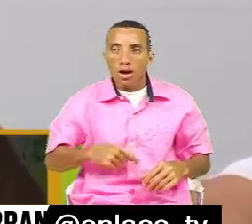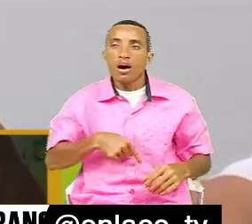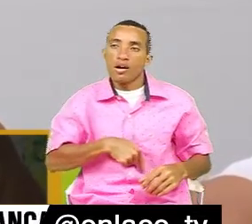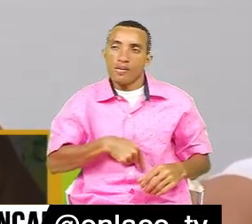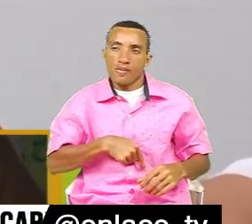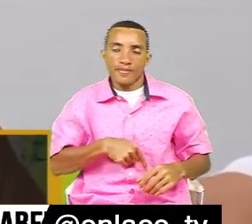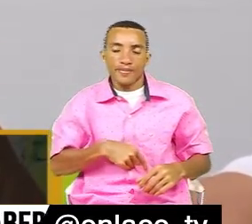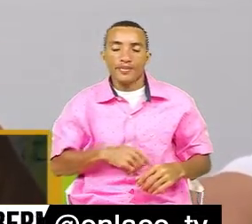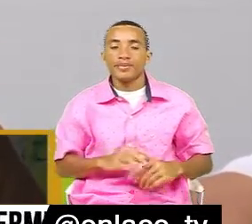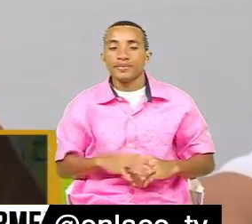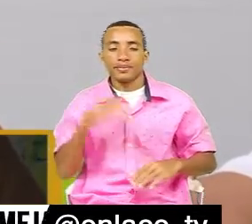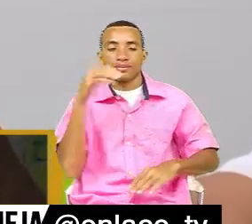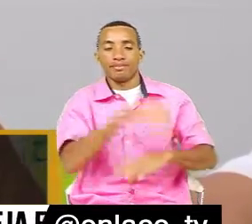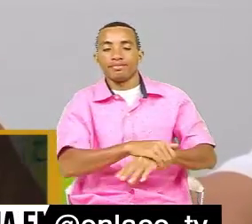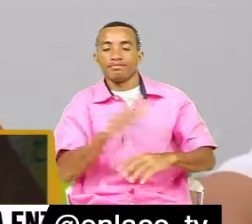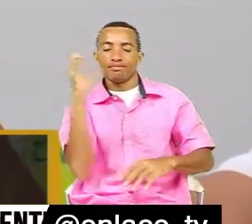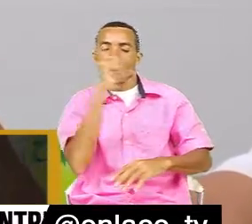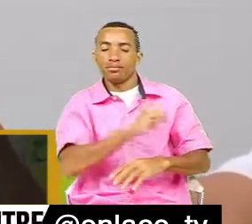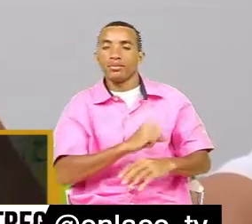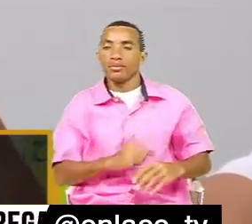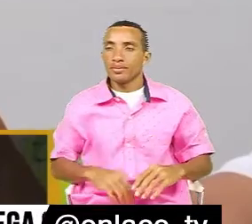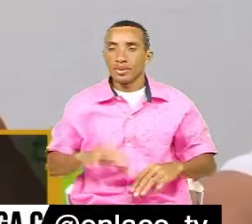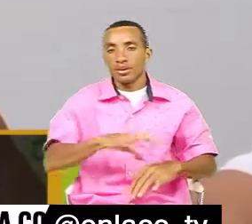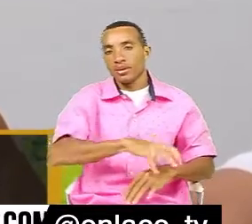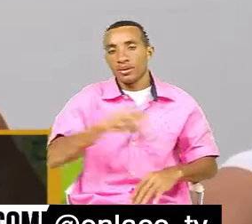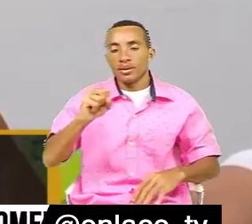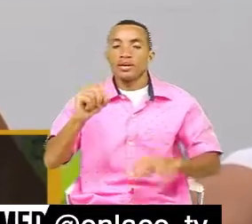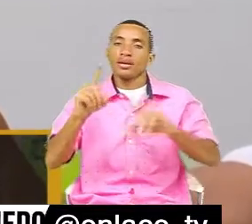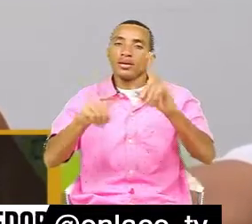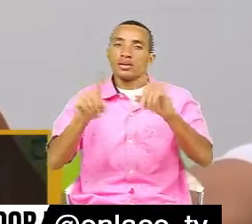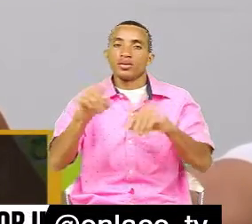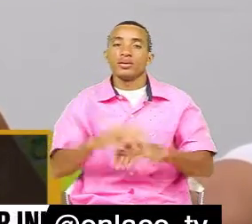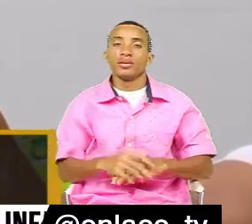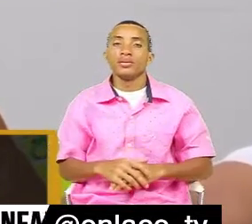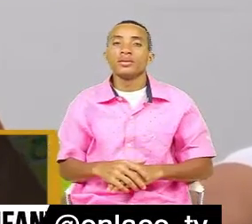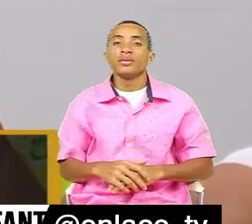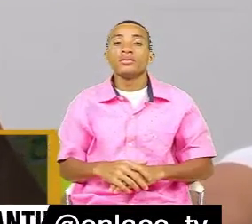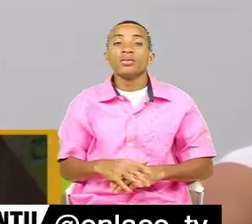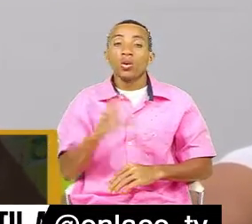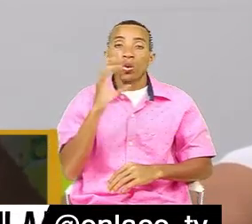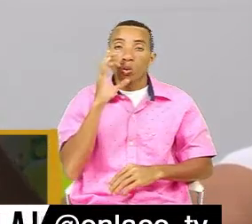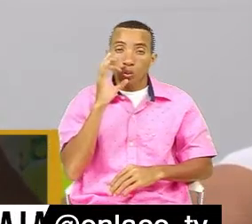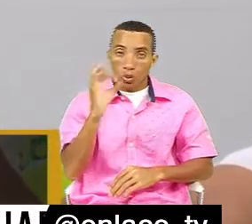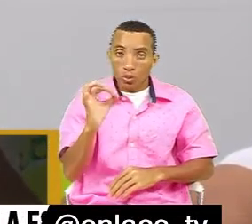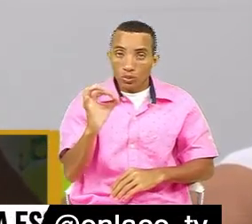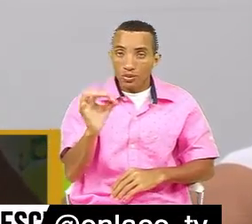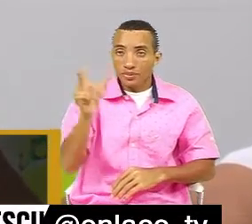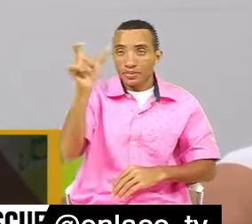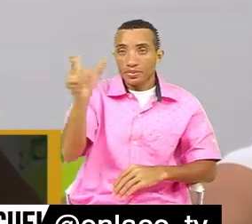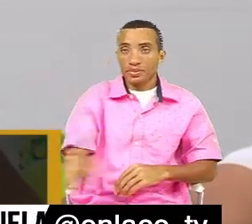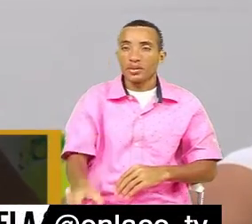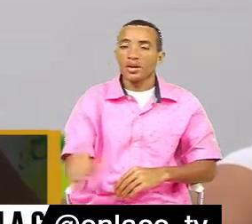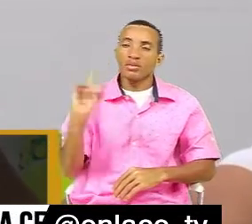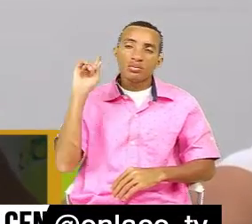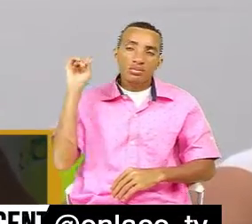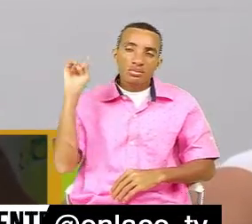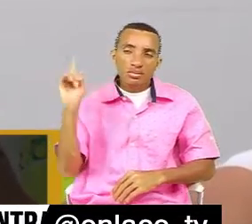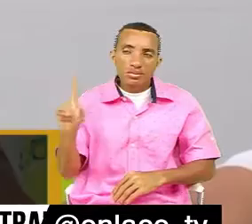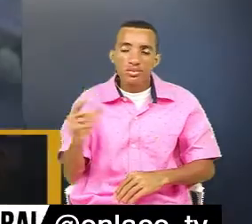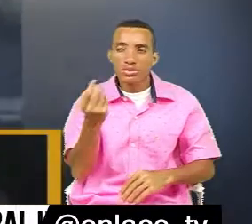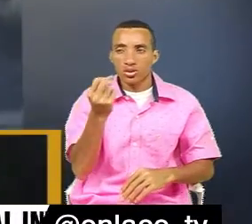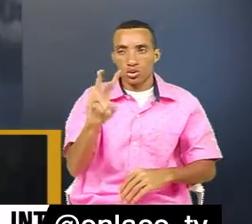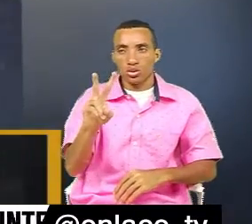Y obviamente, pues según informaciones que tenemos, este sujeto llevaría aproximadamente unos 12